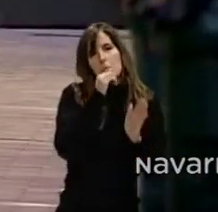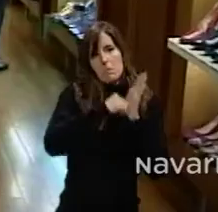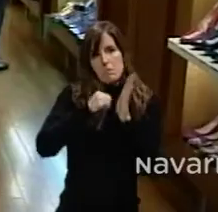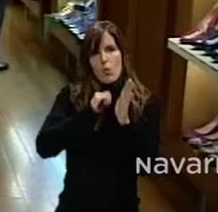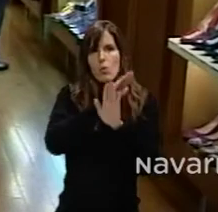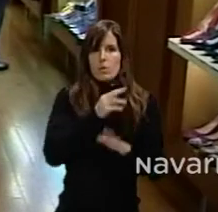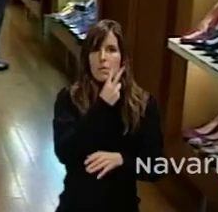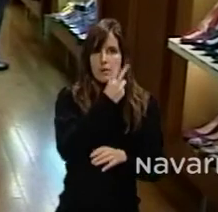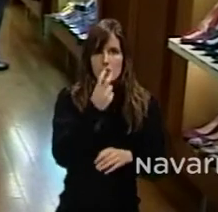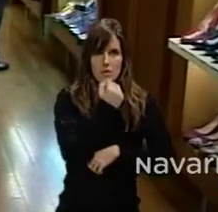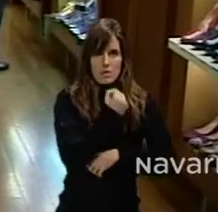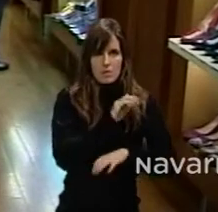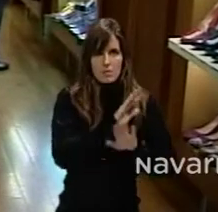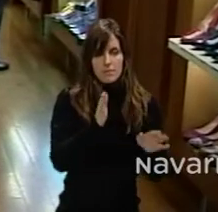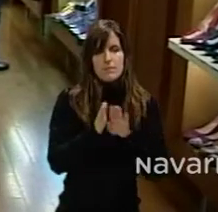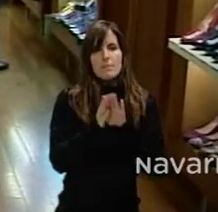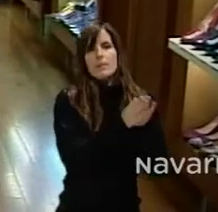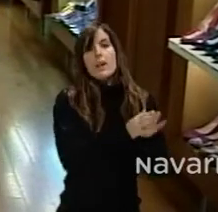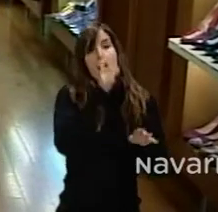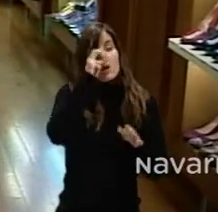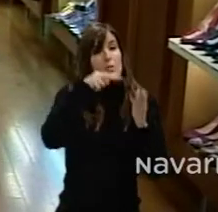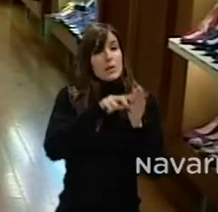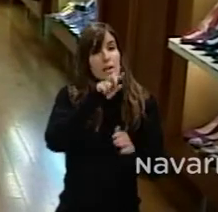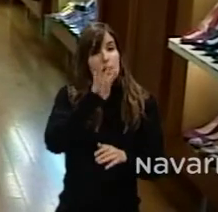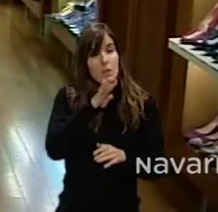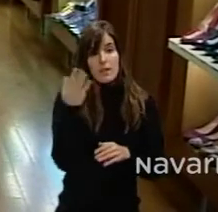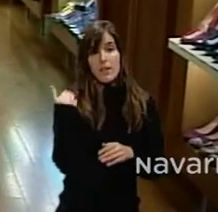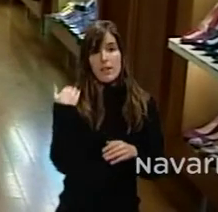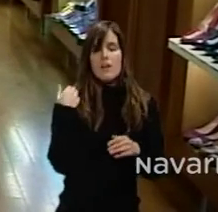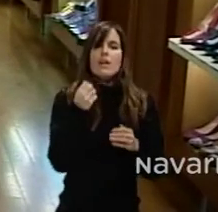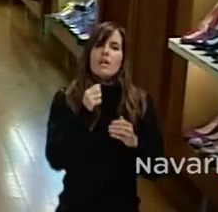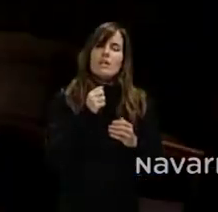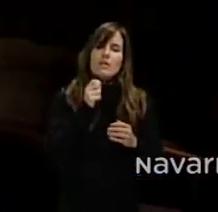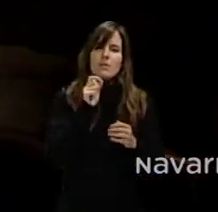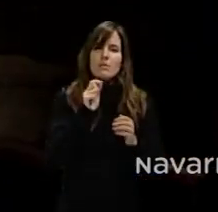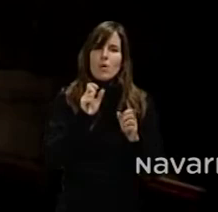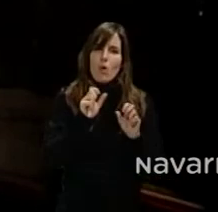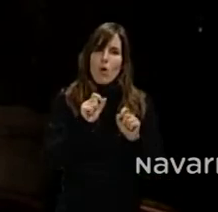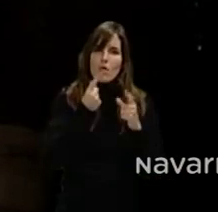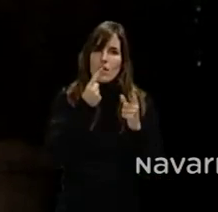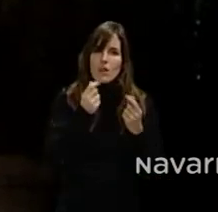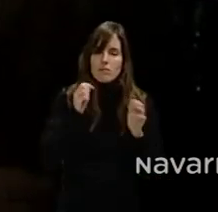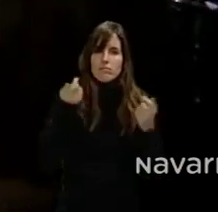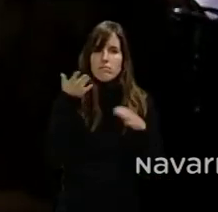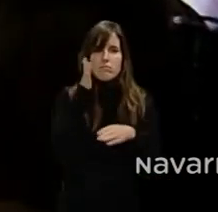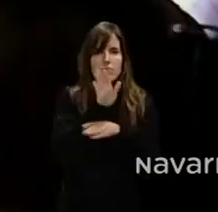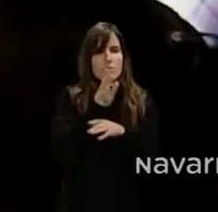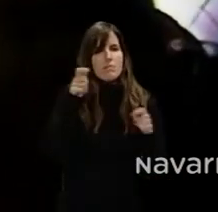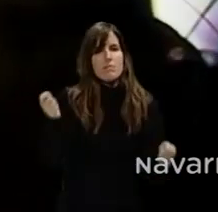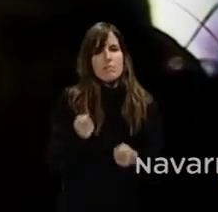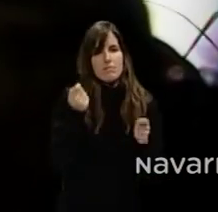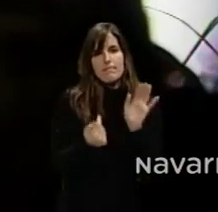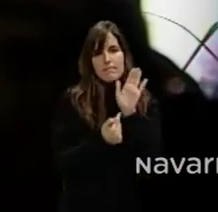Para el 2014, se acaba de publicar la resolución correspondiente con los días de apertura. Y